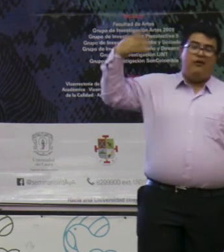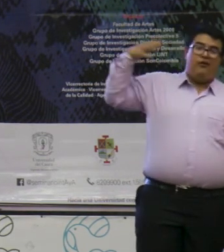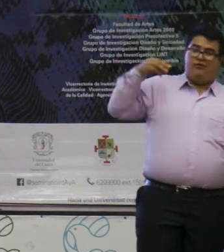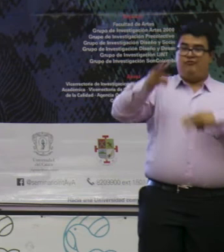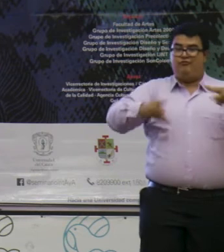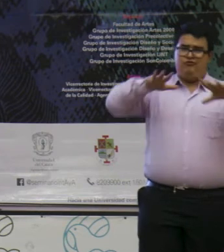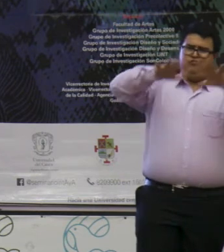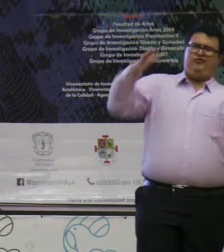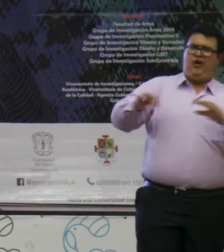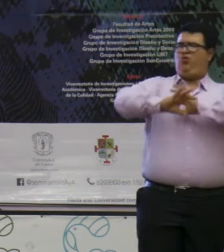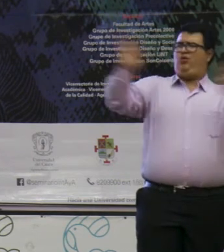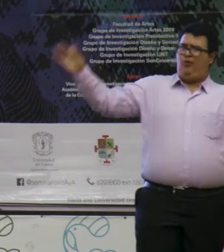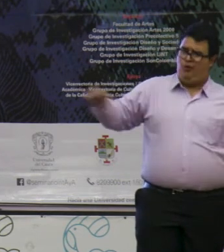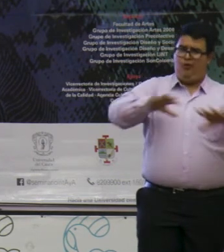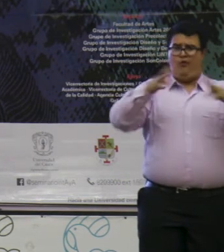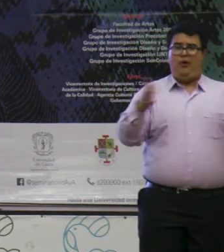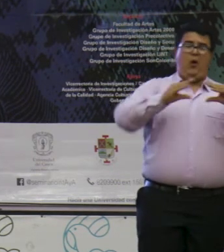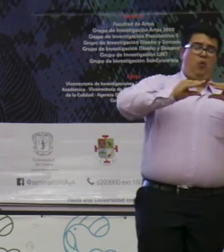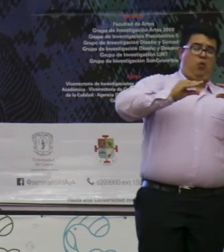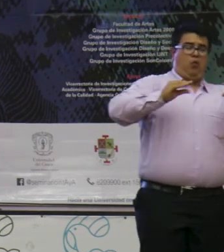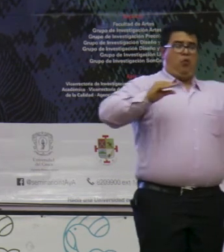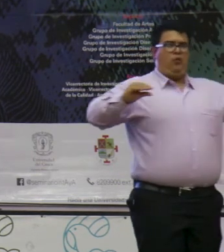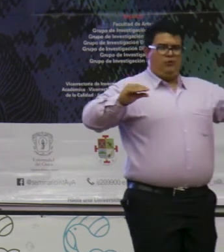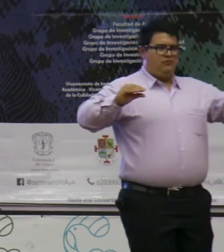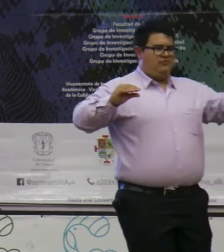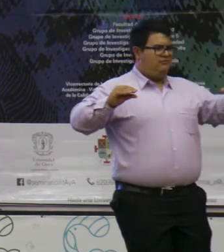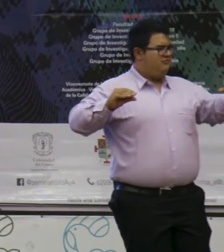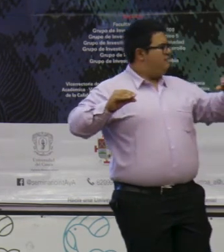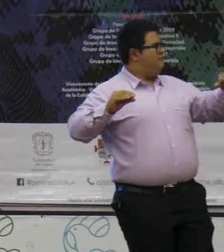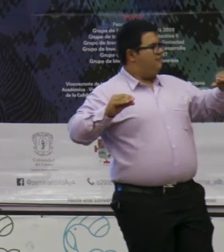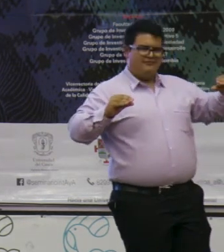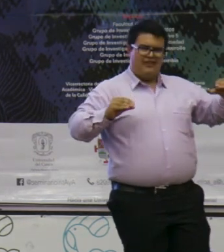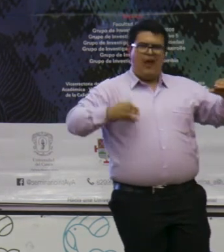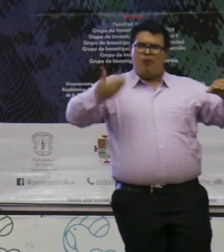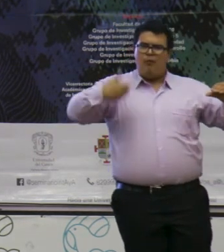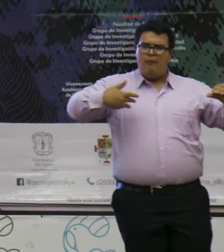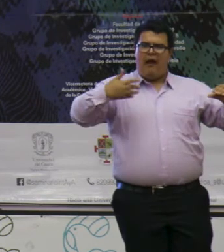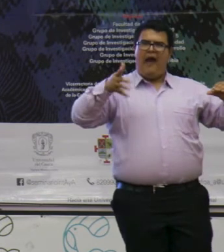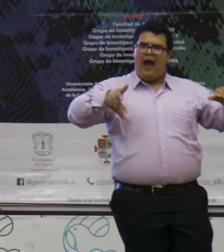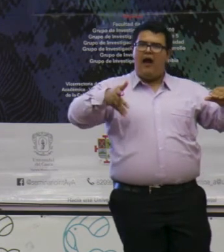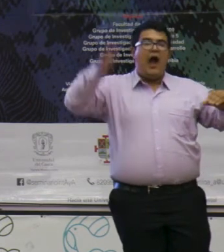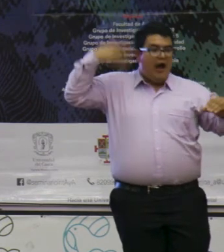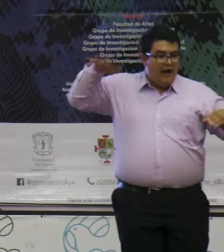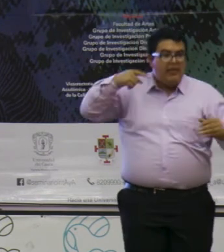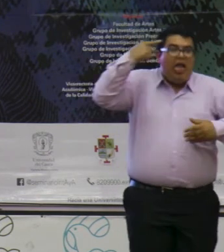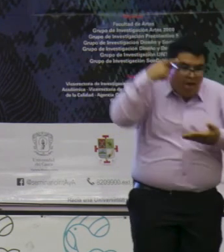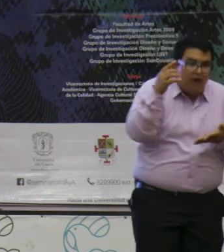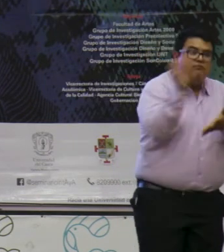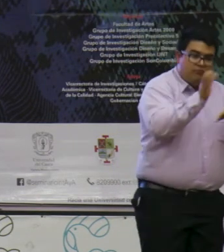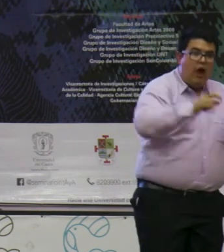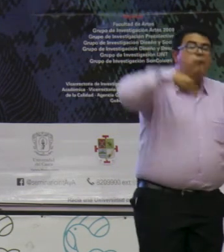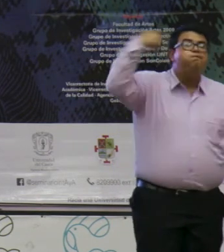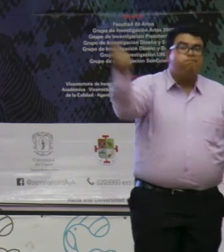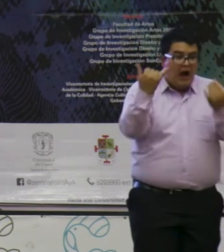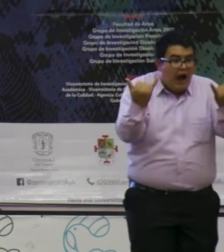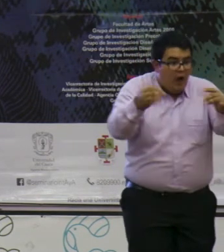se les ocurre? A ver, ni los tierraplanistas, pues, o sea, no, ¿vale? Y uno empieza a revisar y se da cuenta que todavía hay un mito.